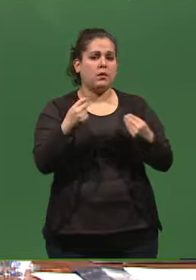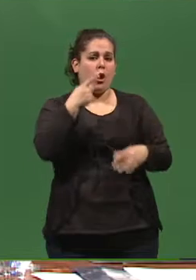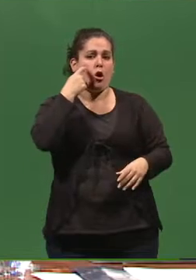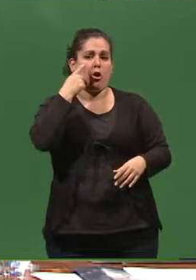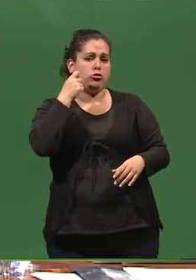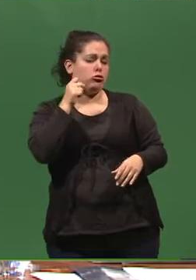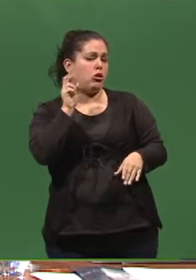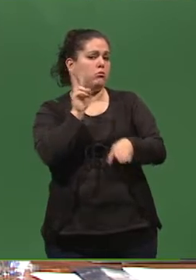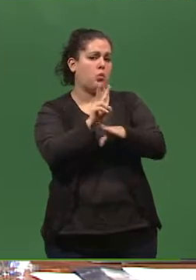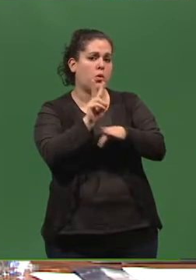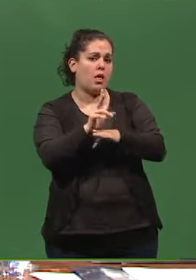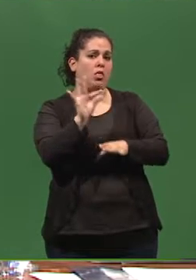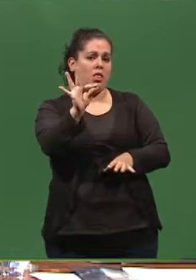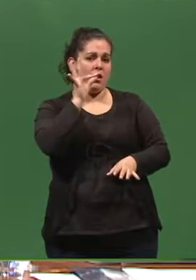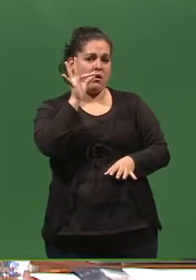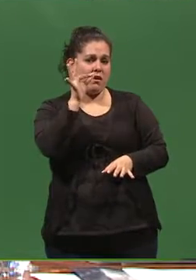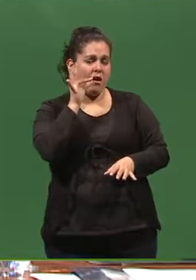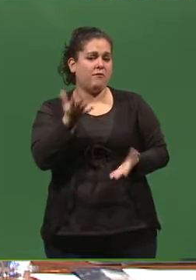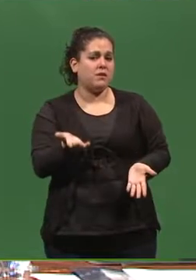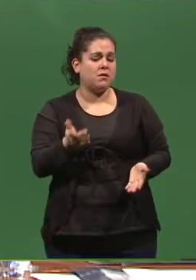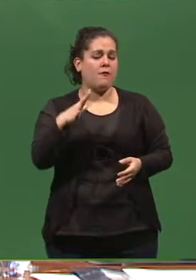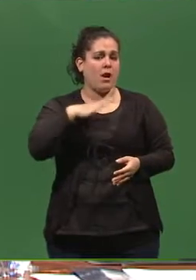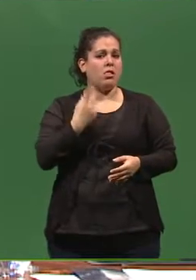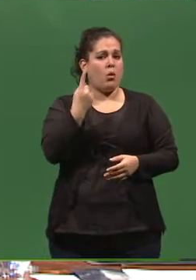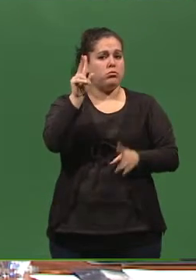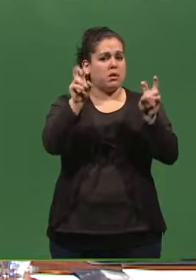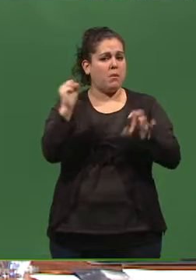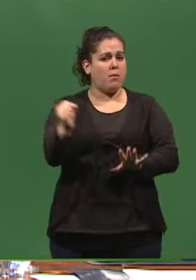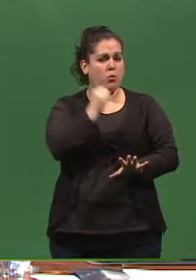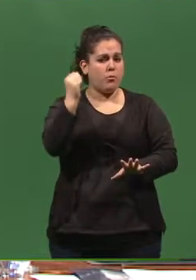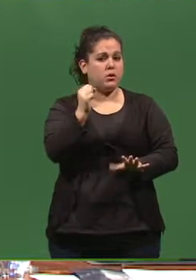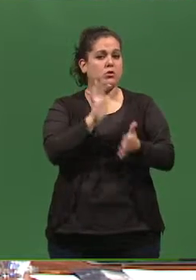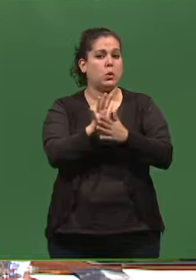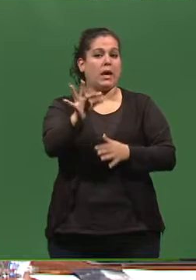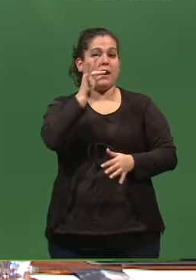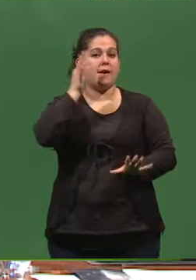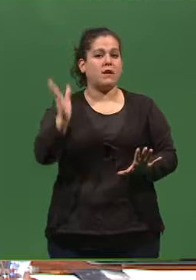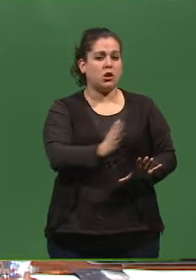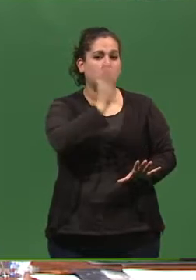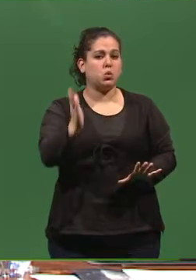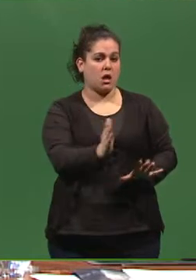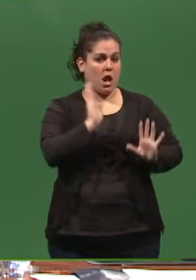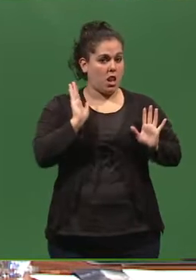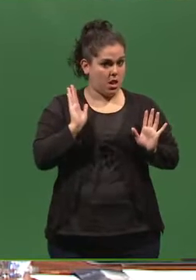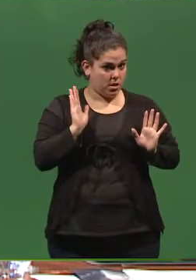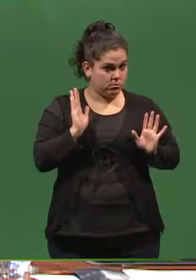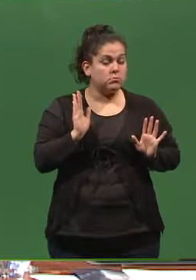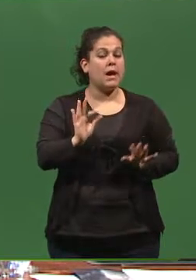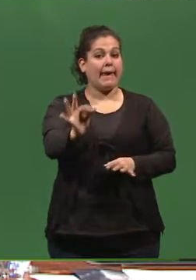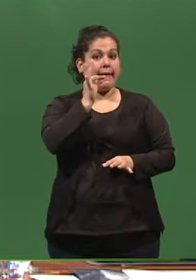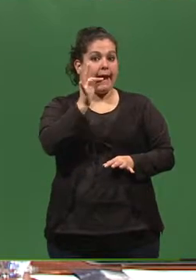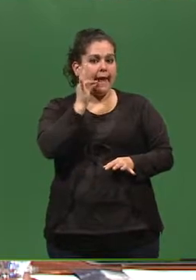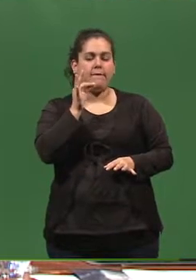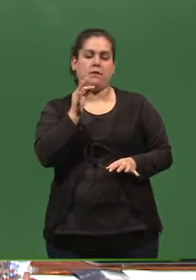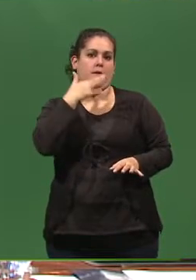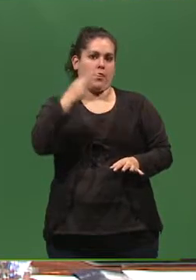regulación del cannabis, en el cual también está quedando de lado un tema que nadie lo dijo acá, que el cannabis industrial, el cáñamo industrial, que